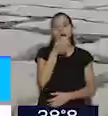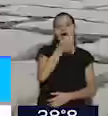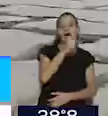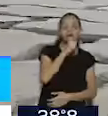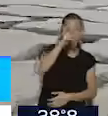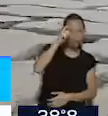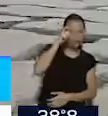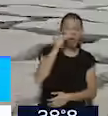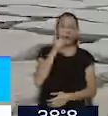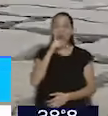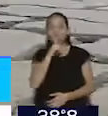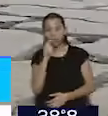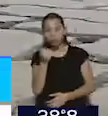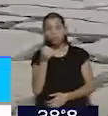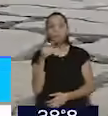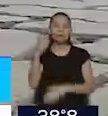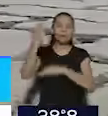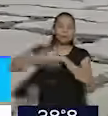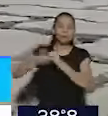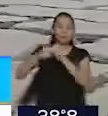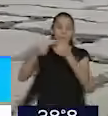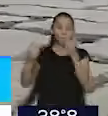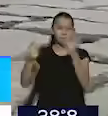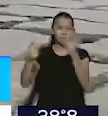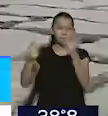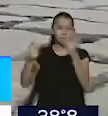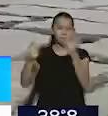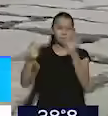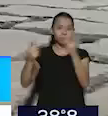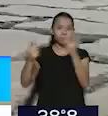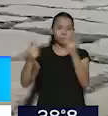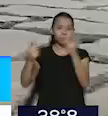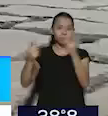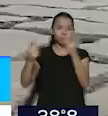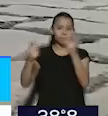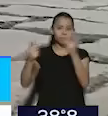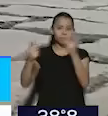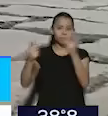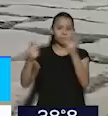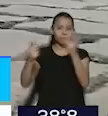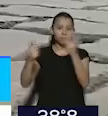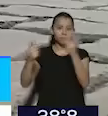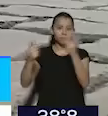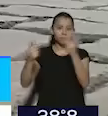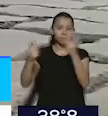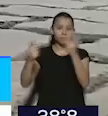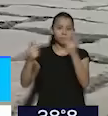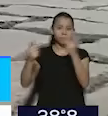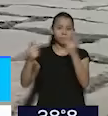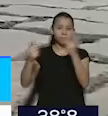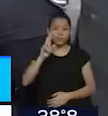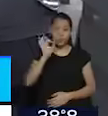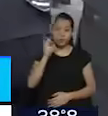camioneros y laom entre otros de menor magnitud ampros sec y sipemon el gremio de los colectivos